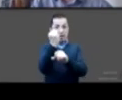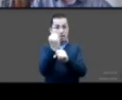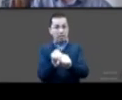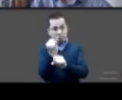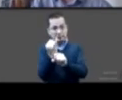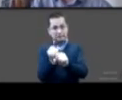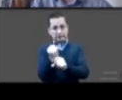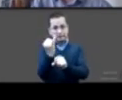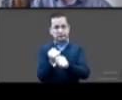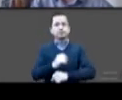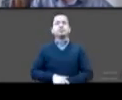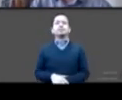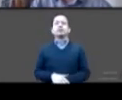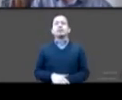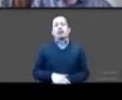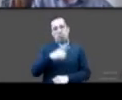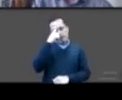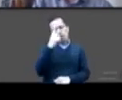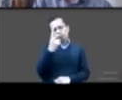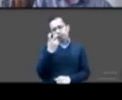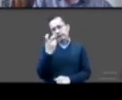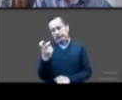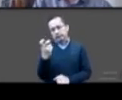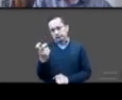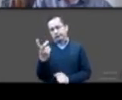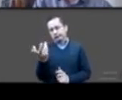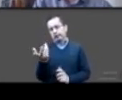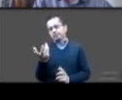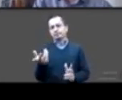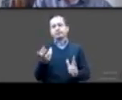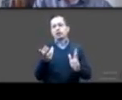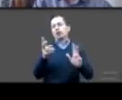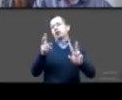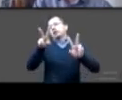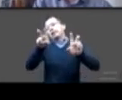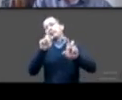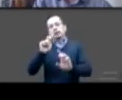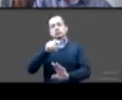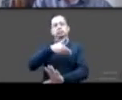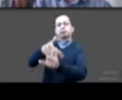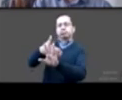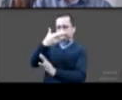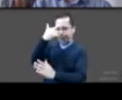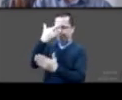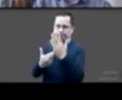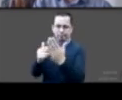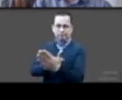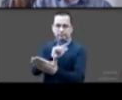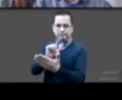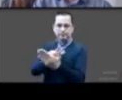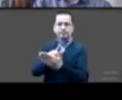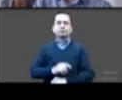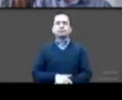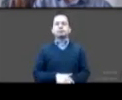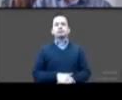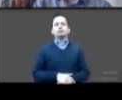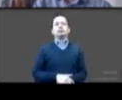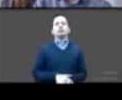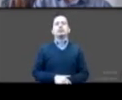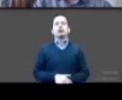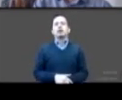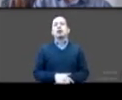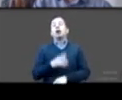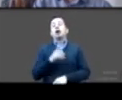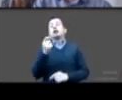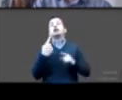La investigación de este tipo de delitos, ¿no? Aquí lo que tenemos son las empresas